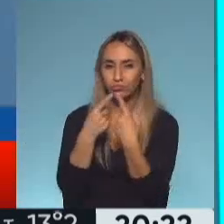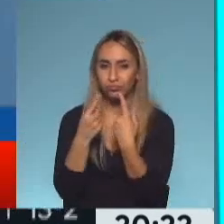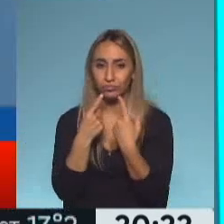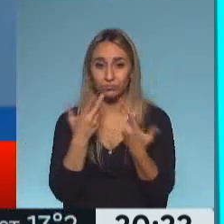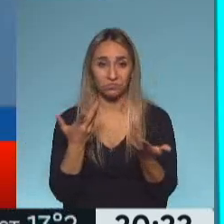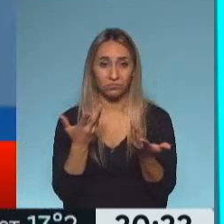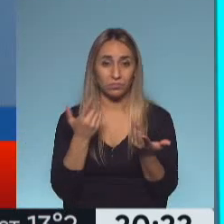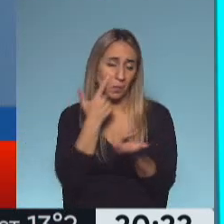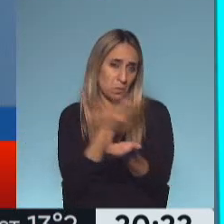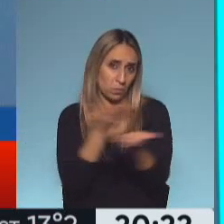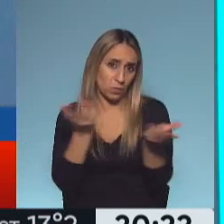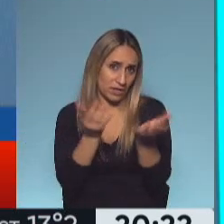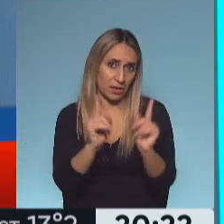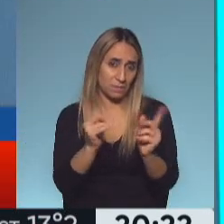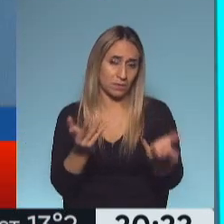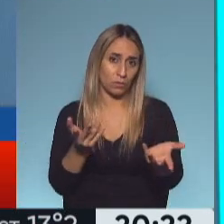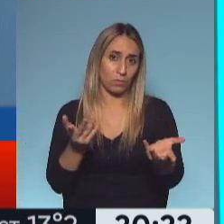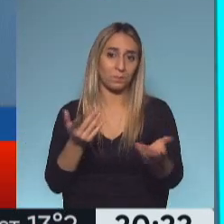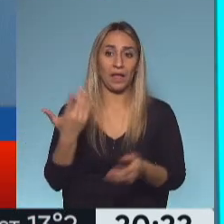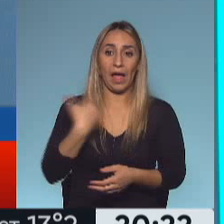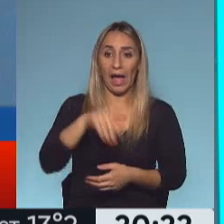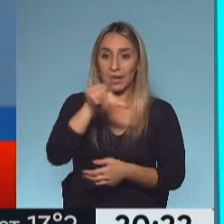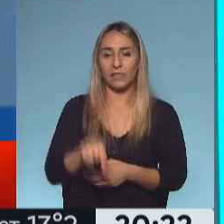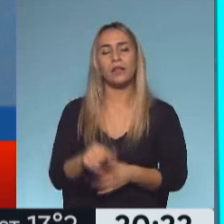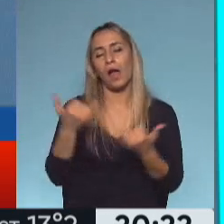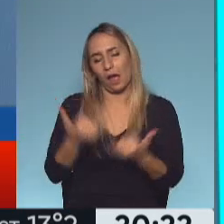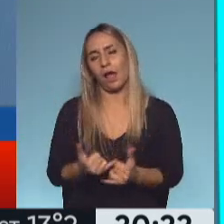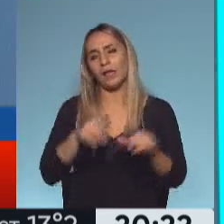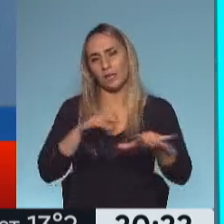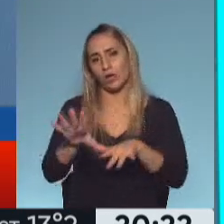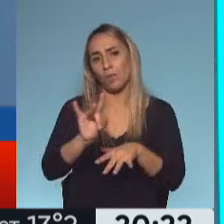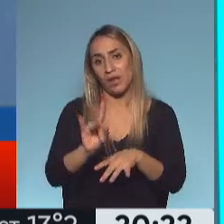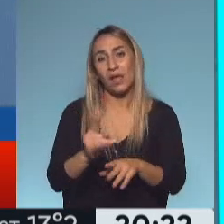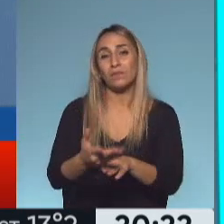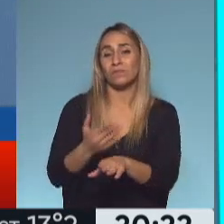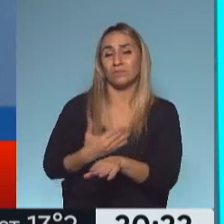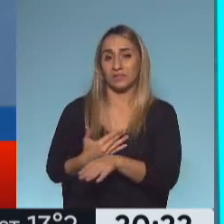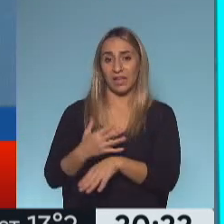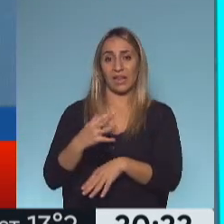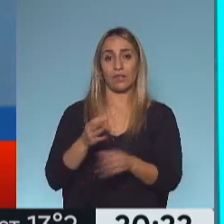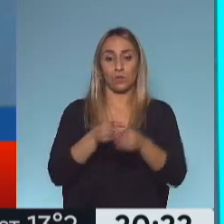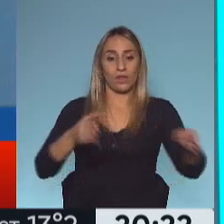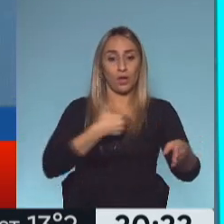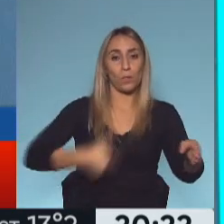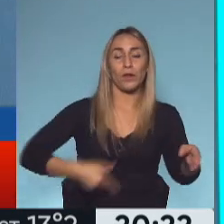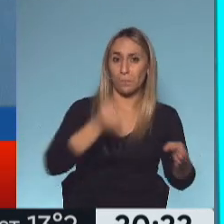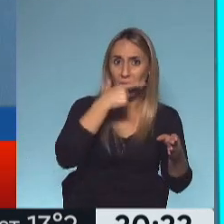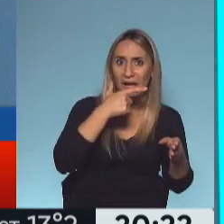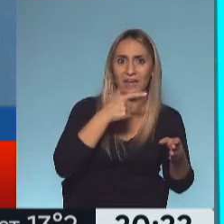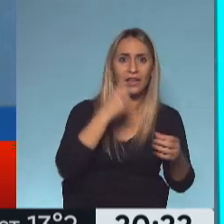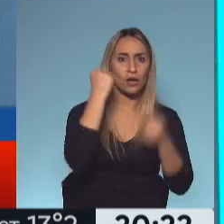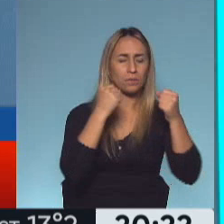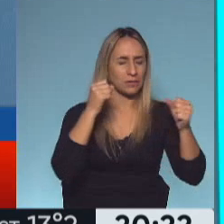en definitiva esto, ¿no? Que Argentina, obviamente con todas las dificultades, porque venimos de una crisis muy dura durante el periodo Macri, a esto se suma